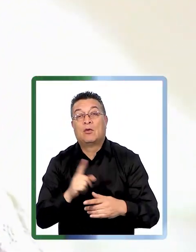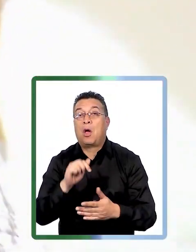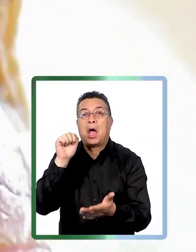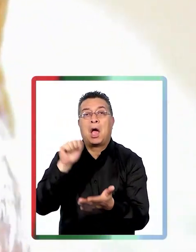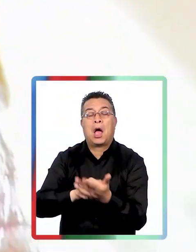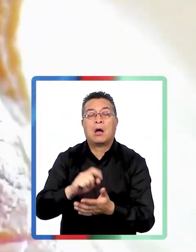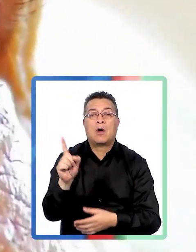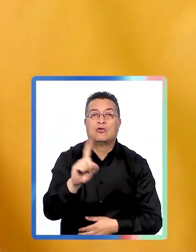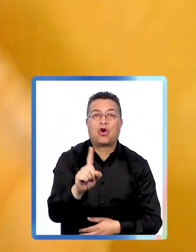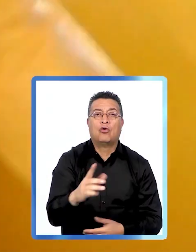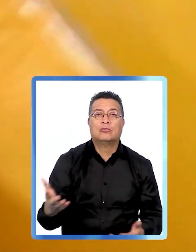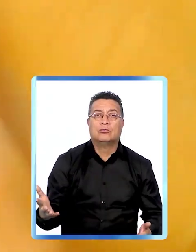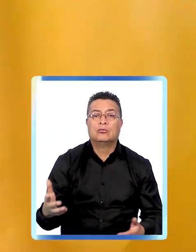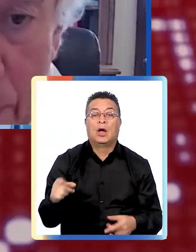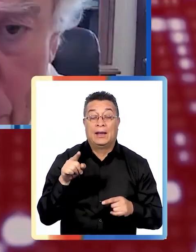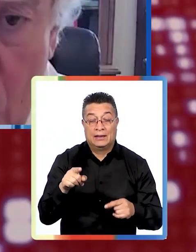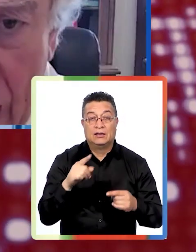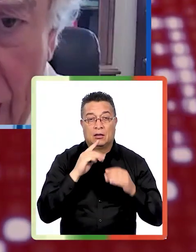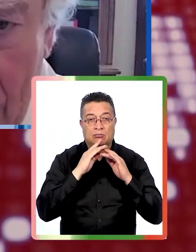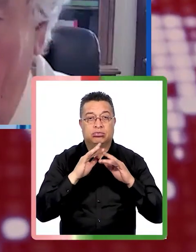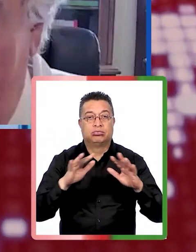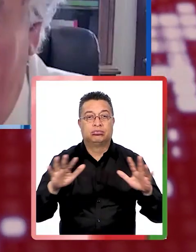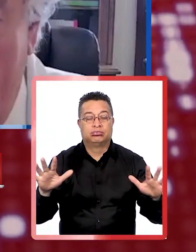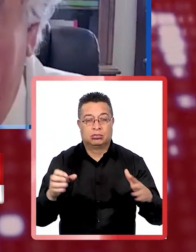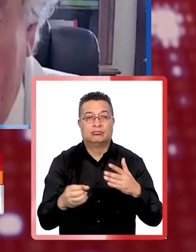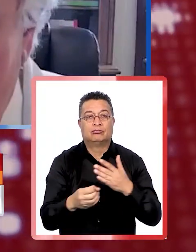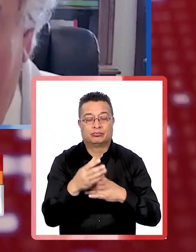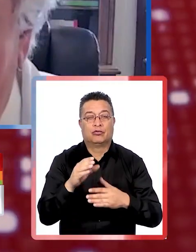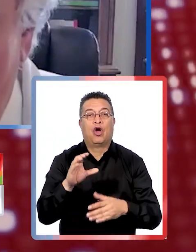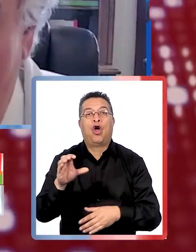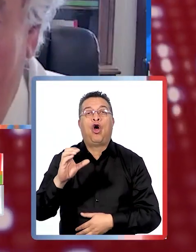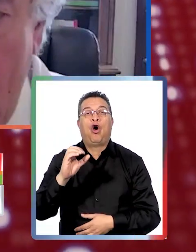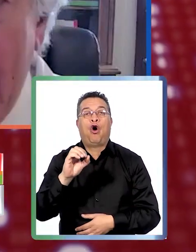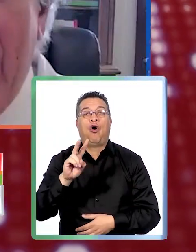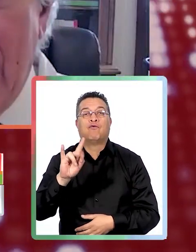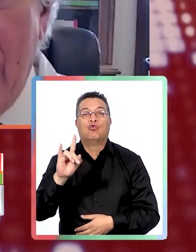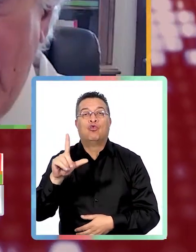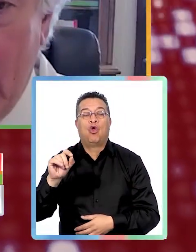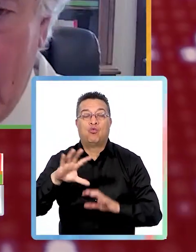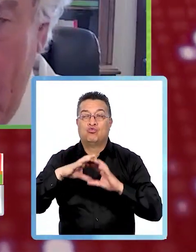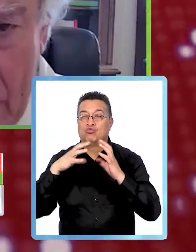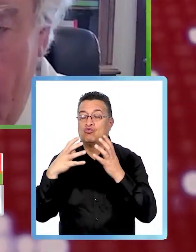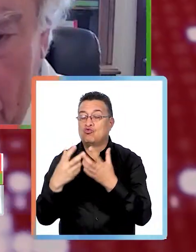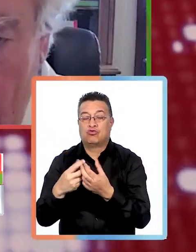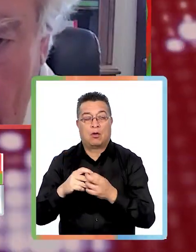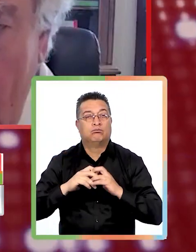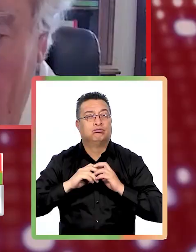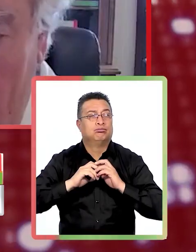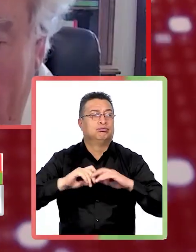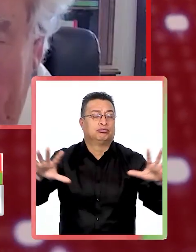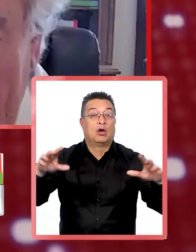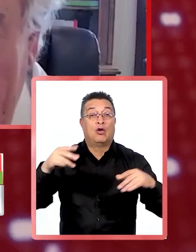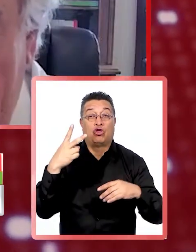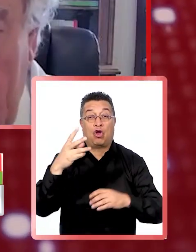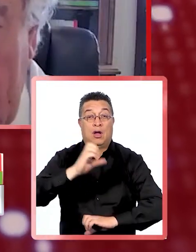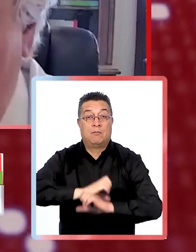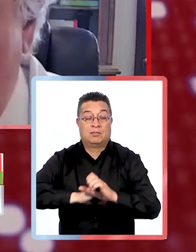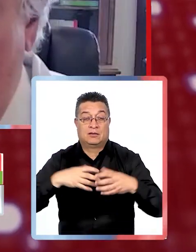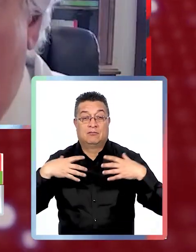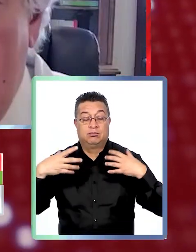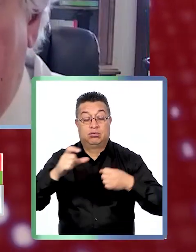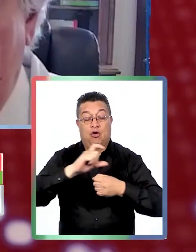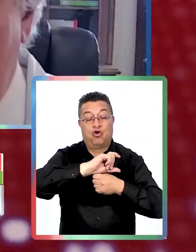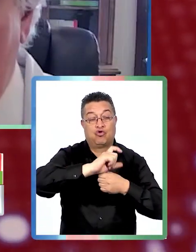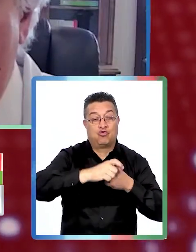nadie reclamó y eso puso en boga lo de la congelación de óvulos en el mundo. Y fueron dos empresas fuertes